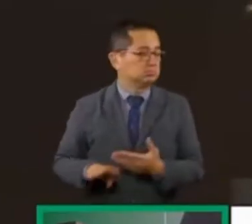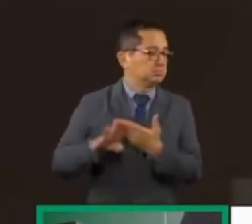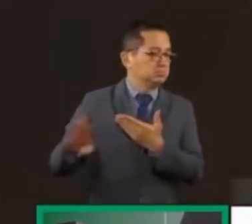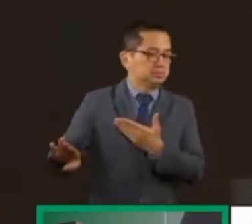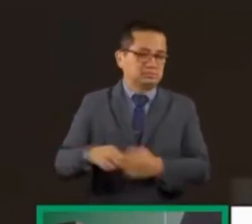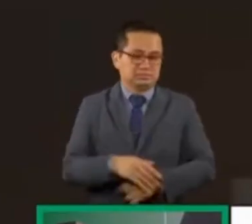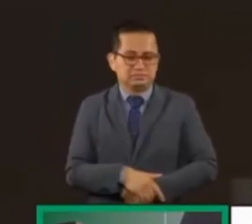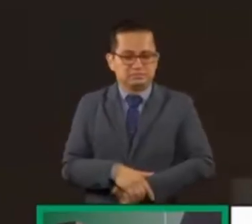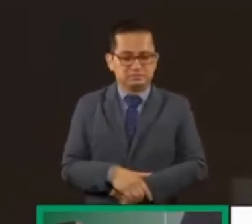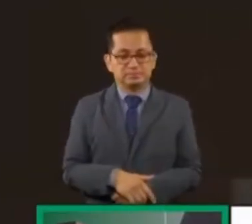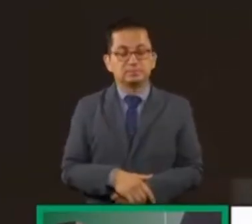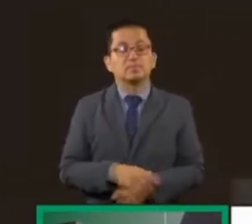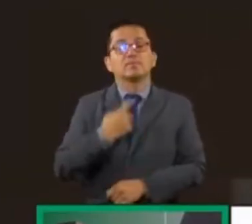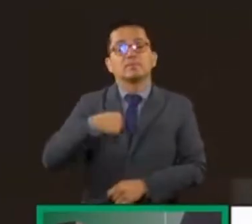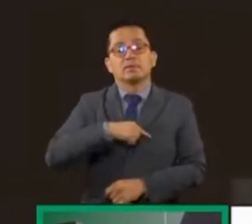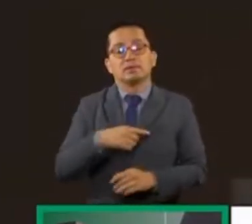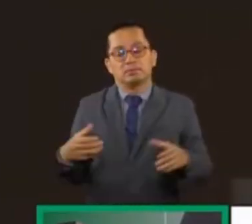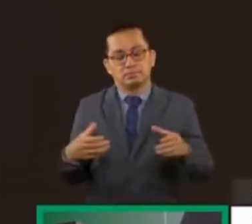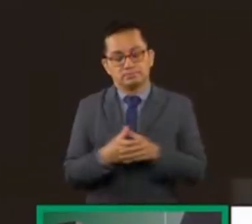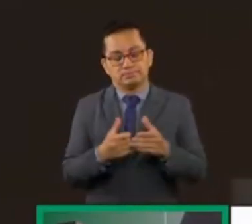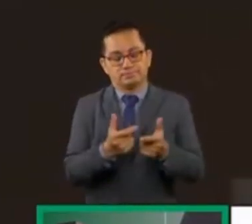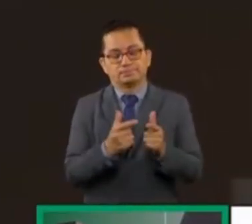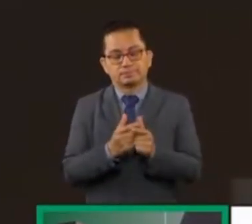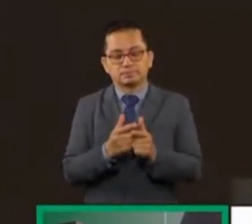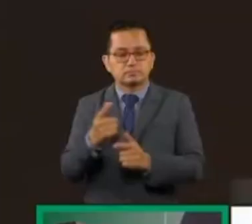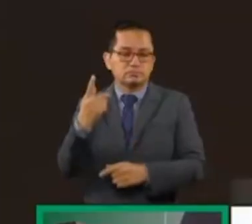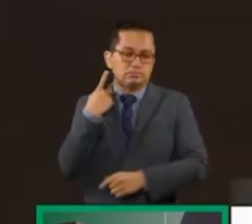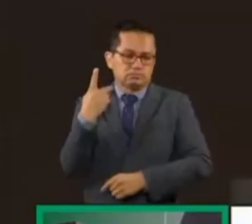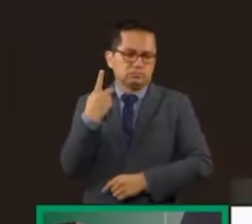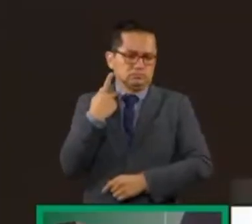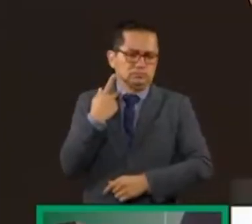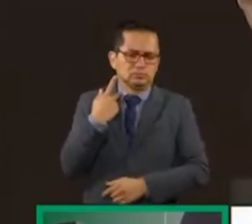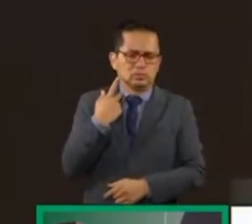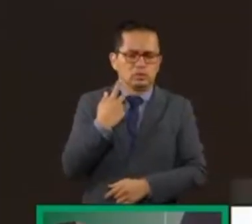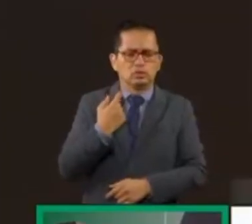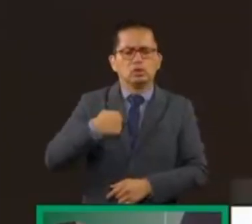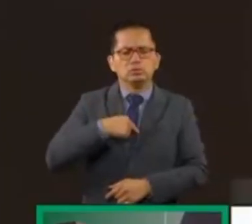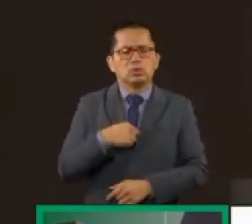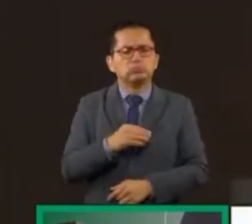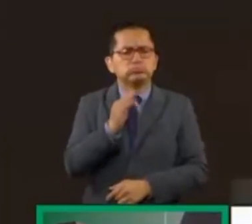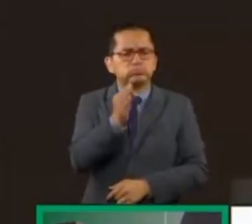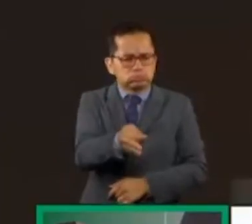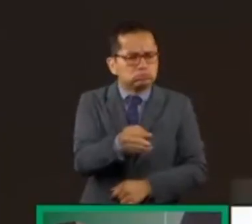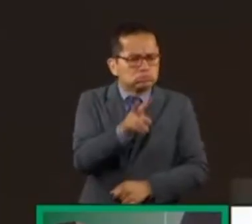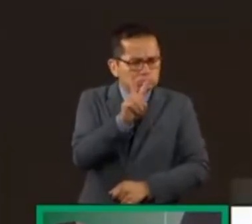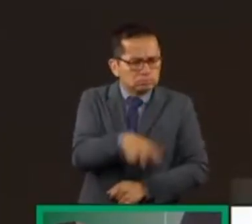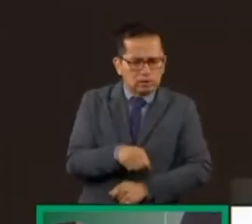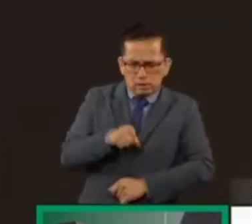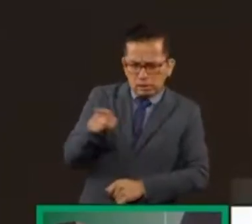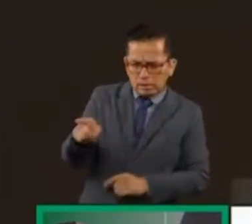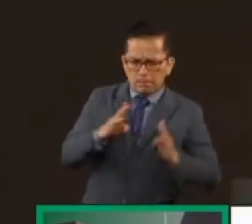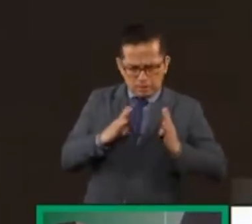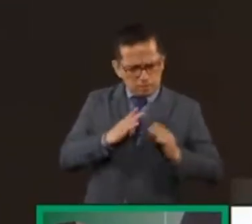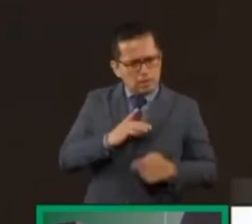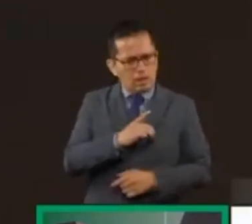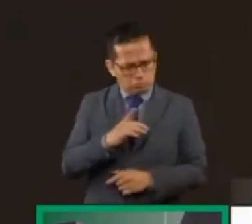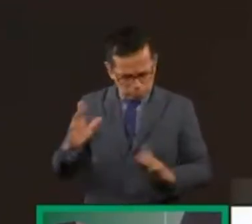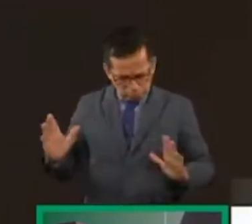Nosotros, el grupo parlamentario, sí hemos aceptado que el Ejército debe intervenir